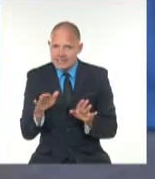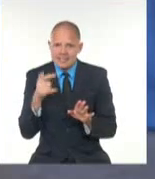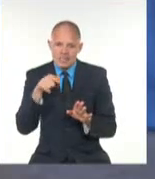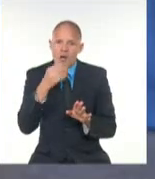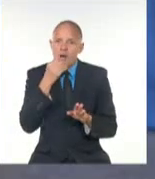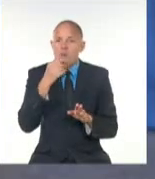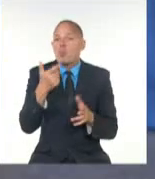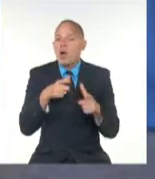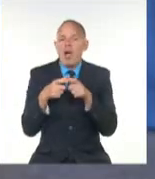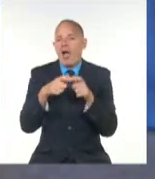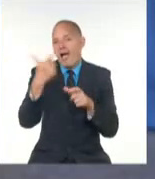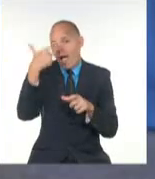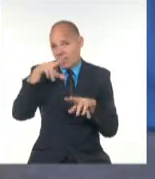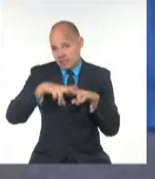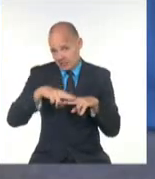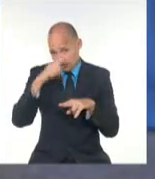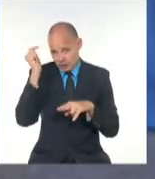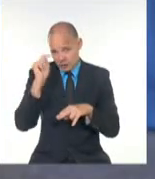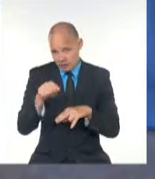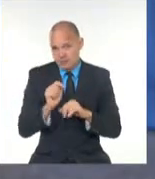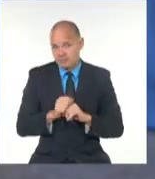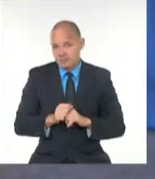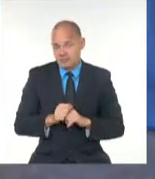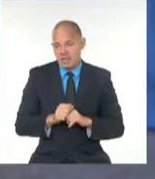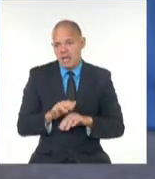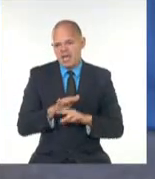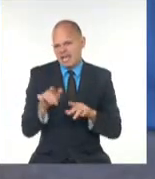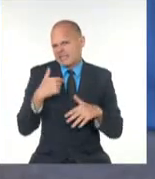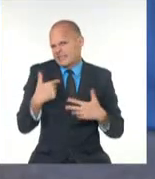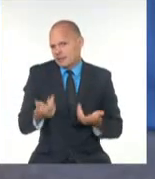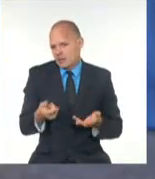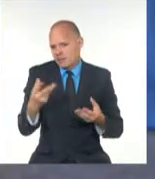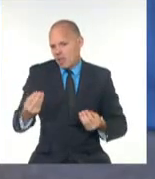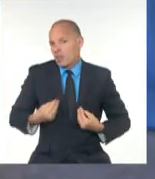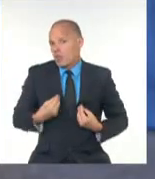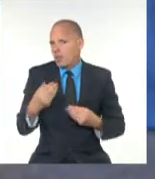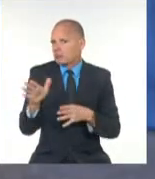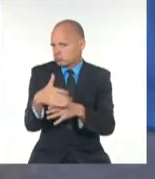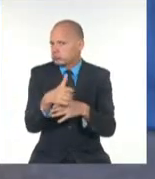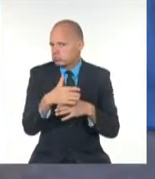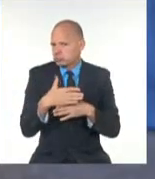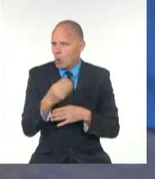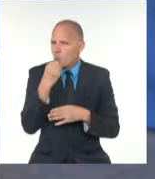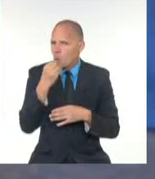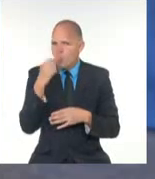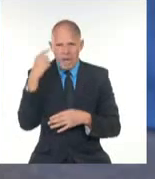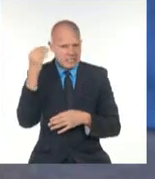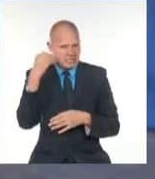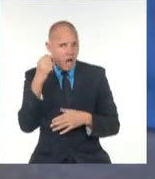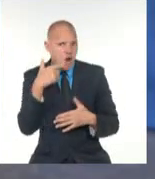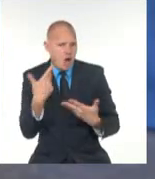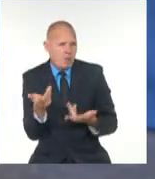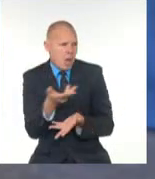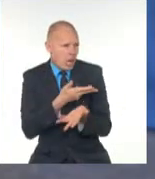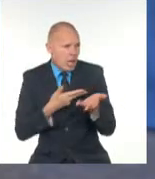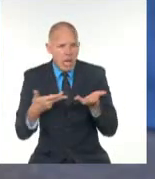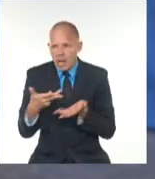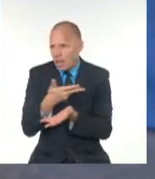es la Asociación Hermanos Saiz, ya que nos brinda muchas herramientas y además está el intercambio con los